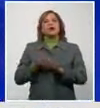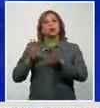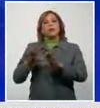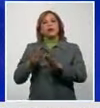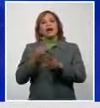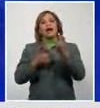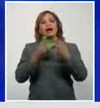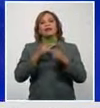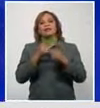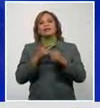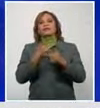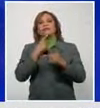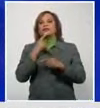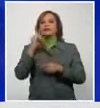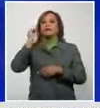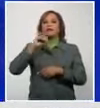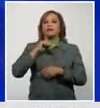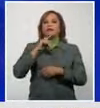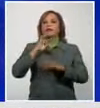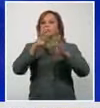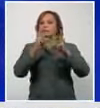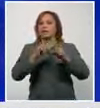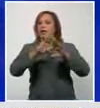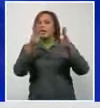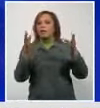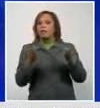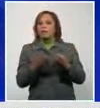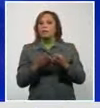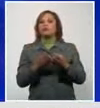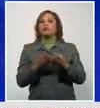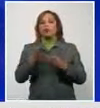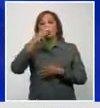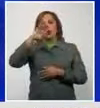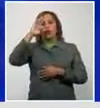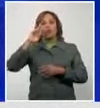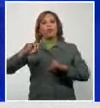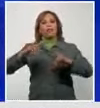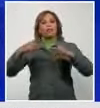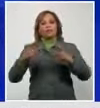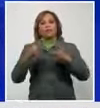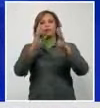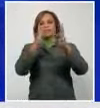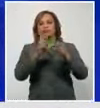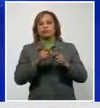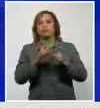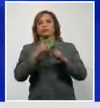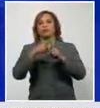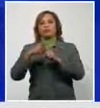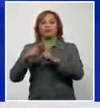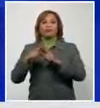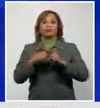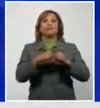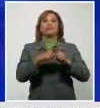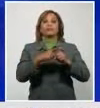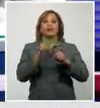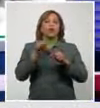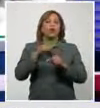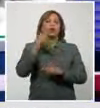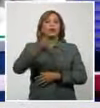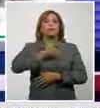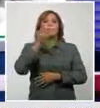de la COVID-19 en el resto del mundo. Se llena Cuba de nuevos contagios con la COVID-19. Hoy lo ha dicho